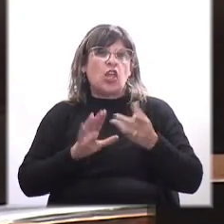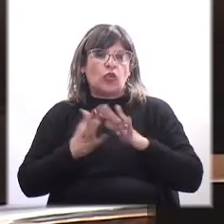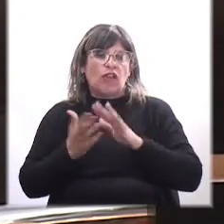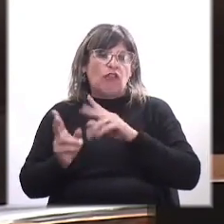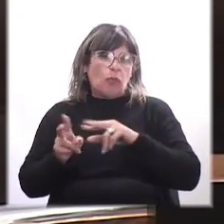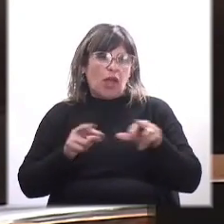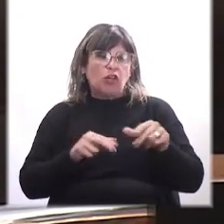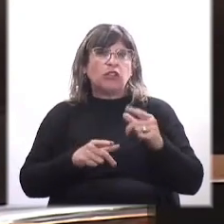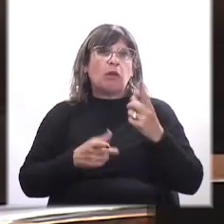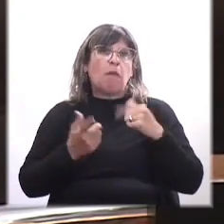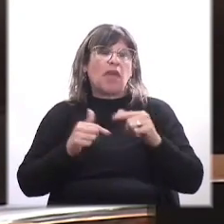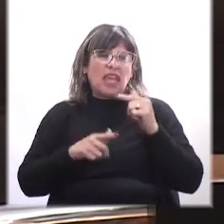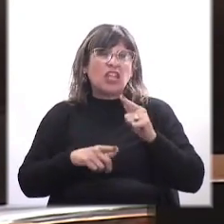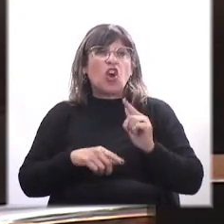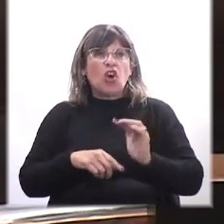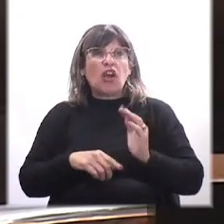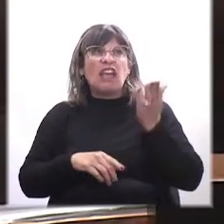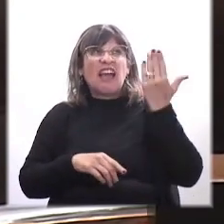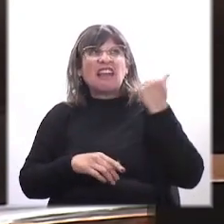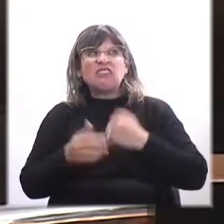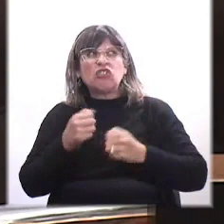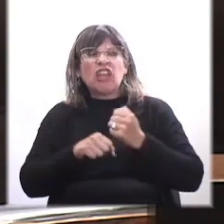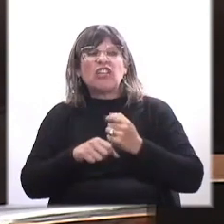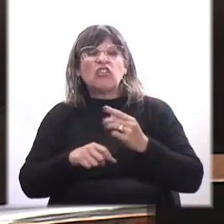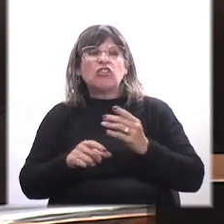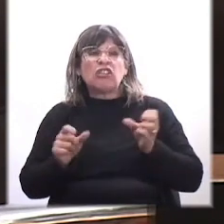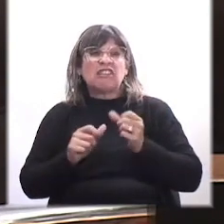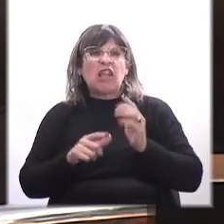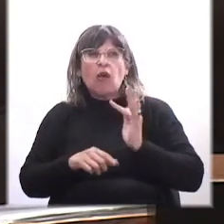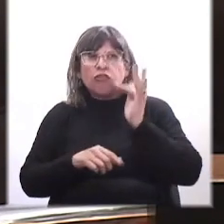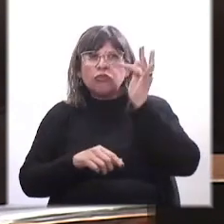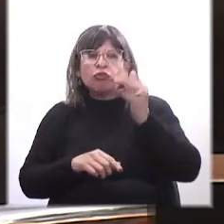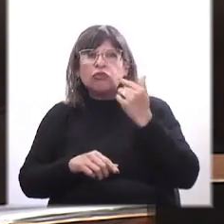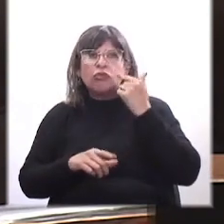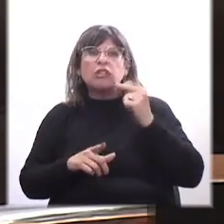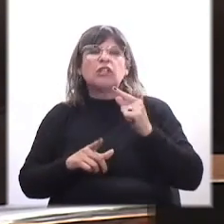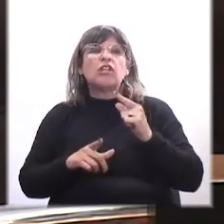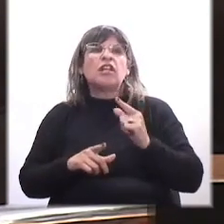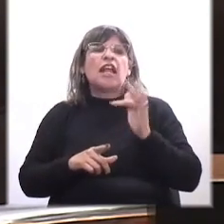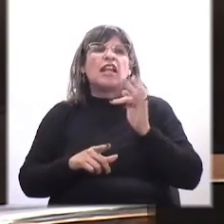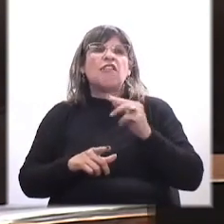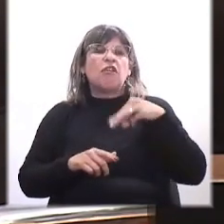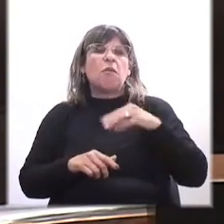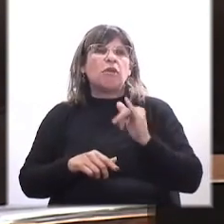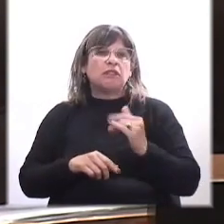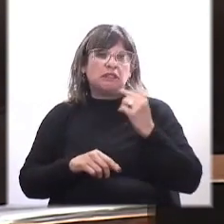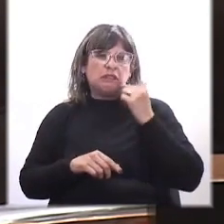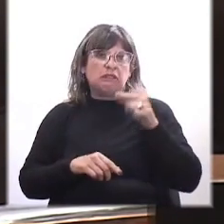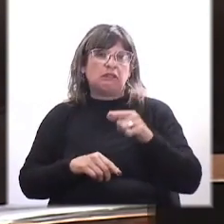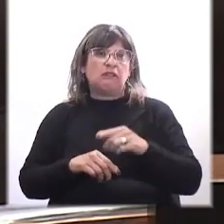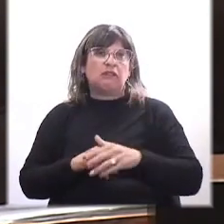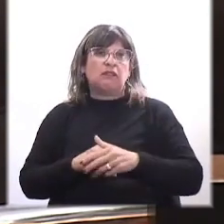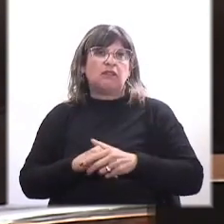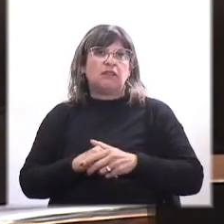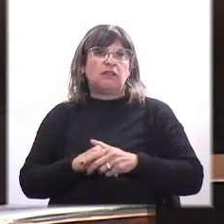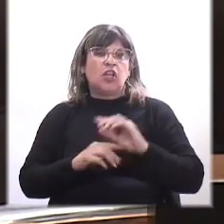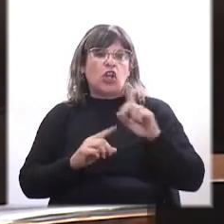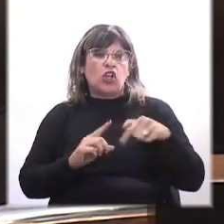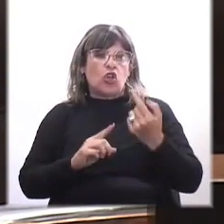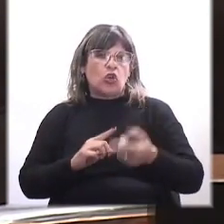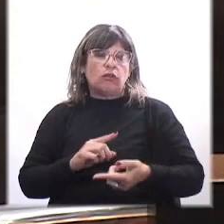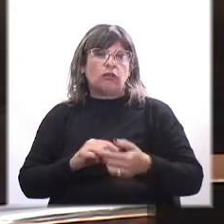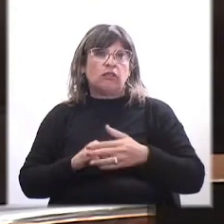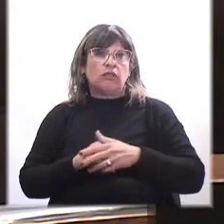a pesar de las proyecciones que en esos años hacía el Fondo Monetario Internacional y